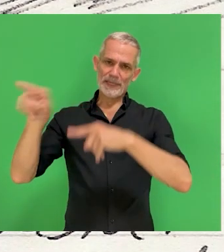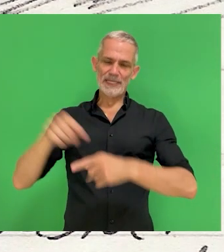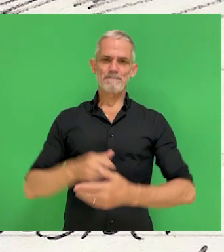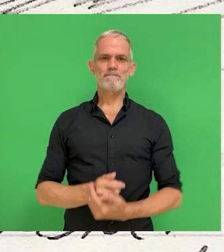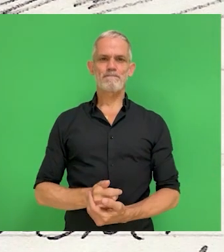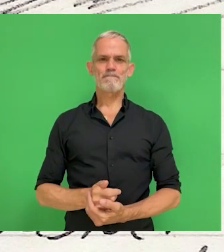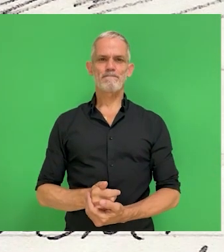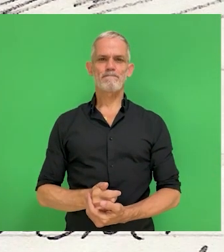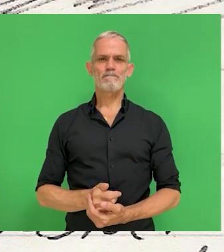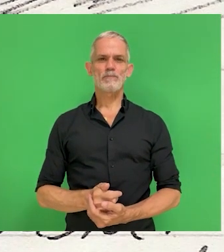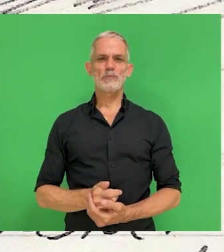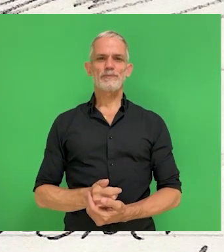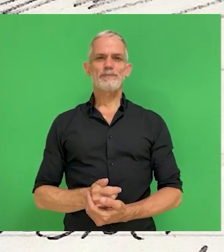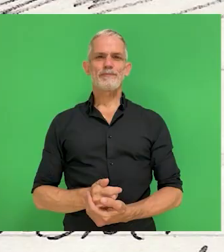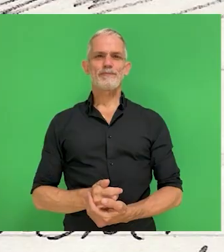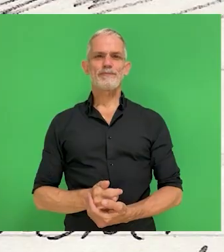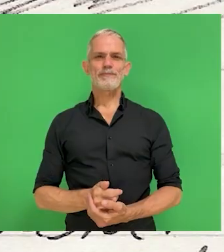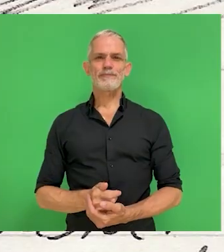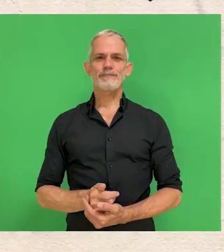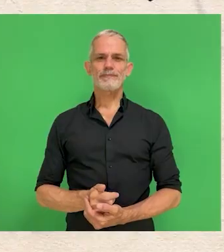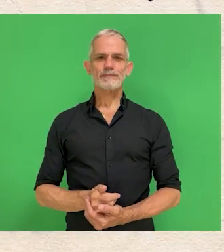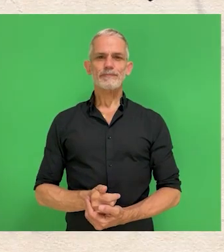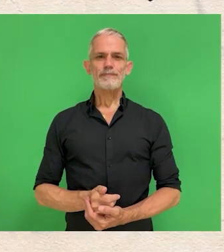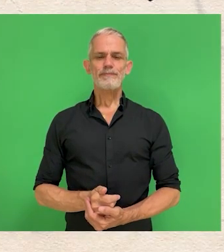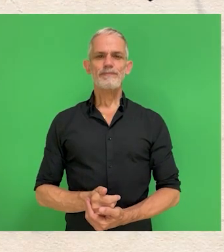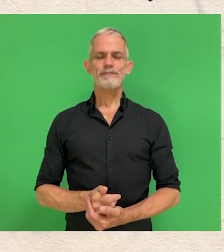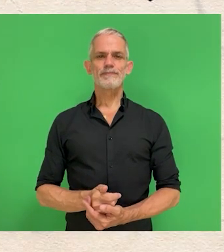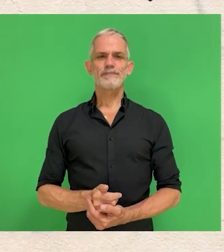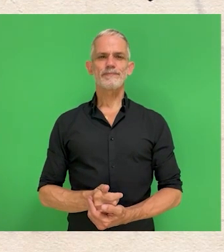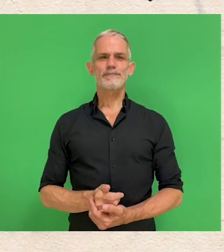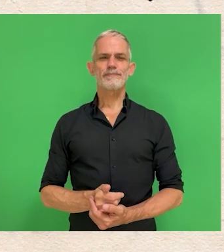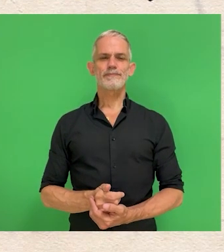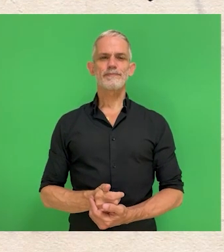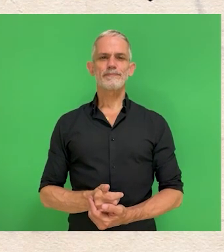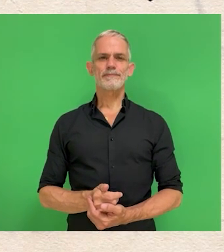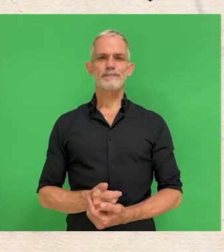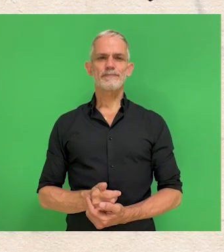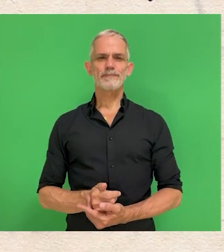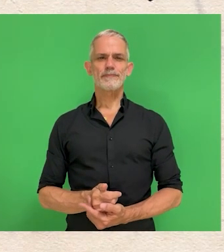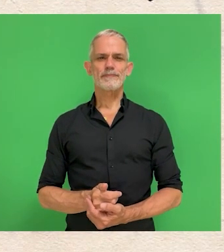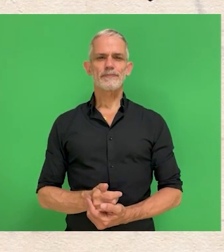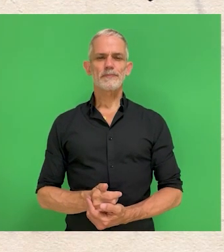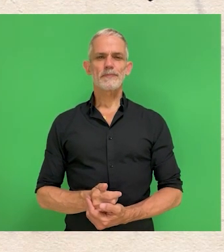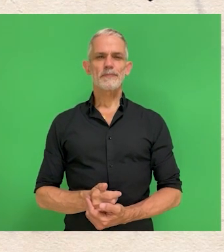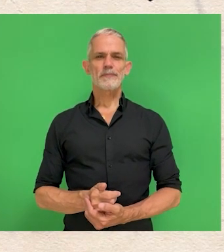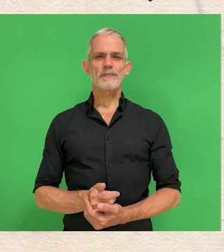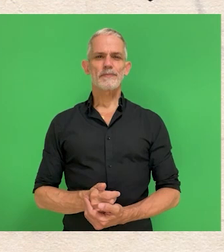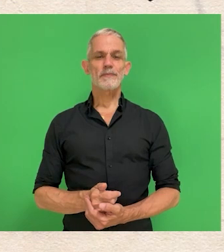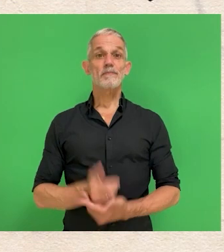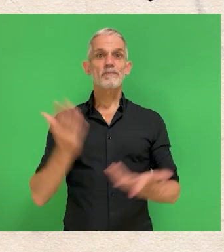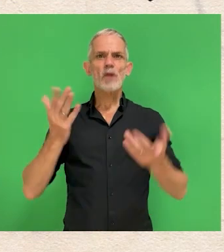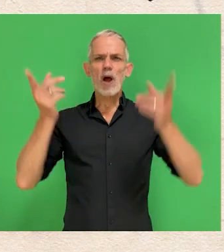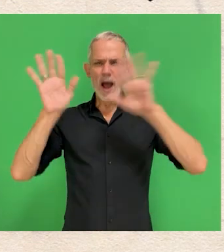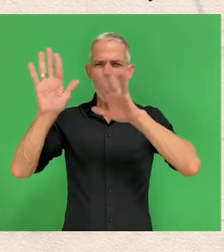de un auto de carreras, un avión de Aerolíneas Argentinas, una calecita y un tren. Volví entonces al sobre azul a buscar